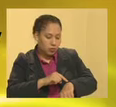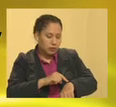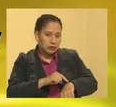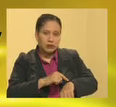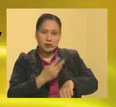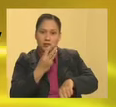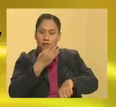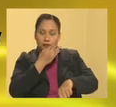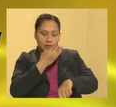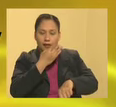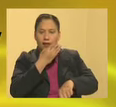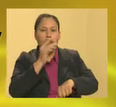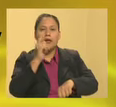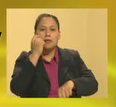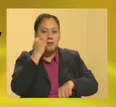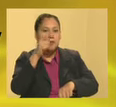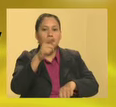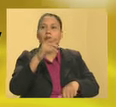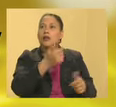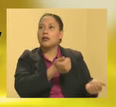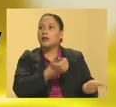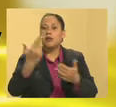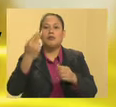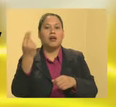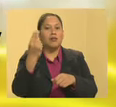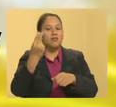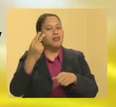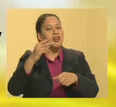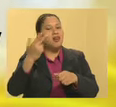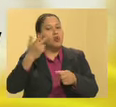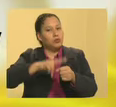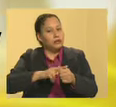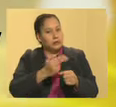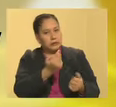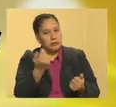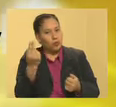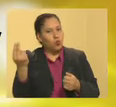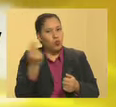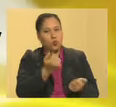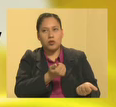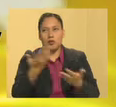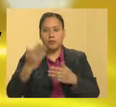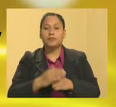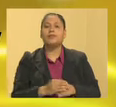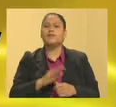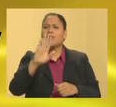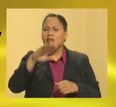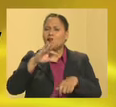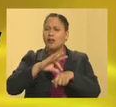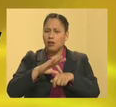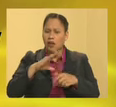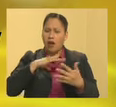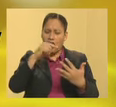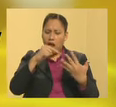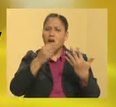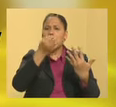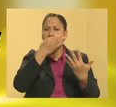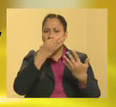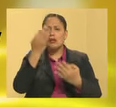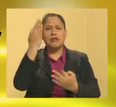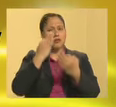tiempo, hay que llevar a la persona a urgencias. Ya. Oye, doctor, existen muchísimos medicamentos y